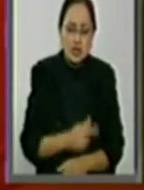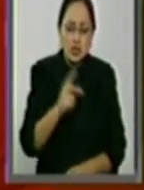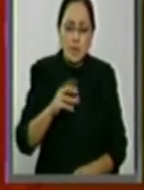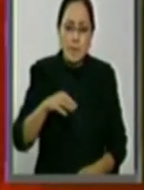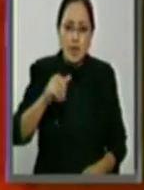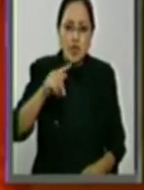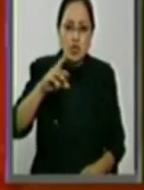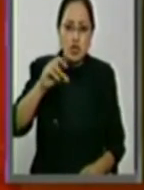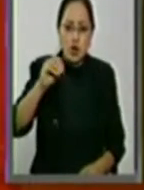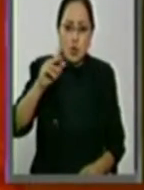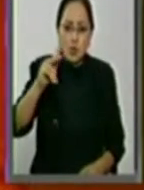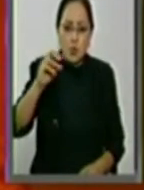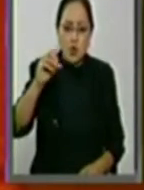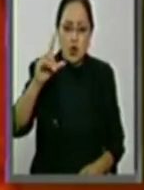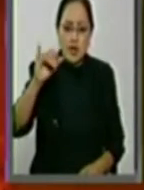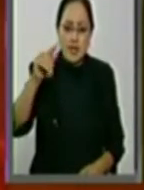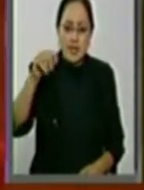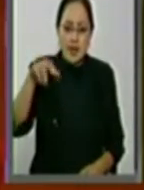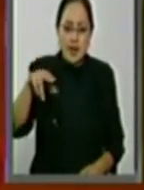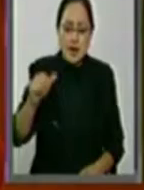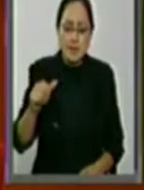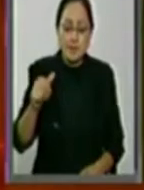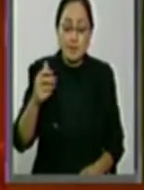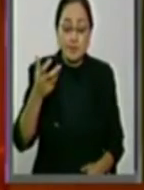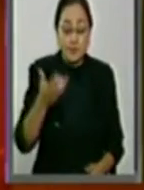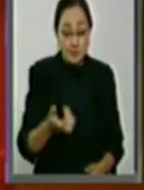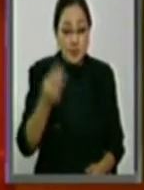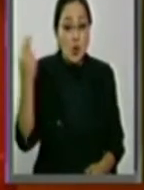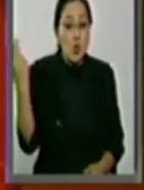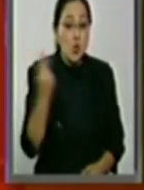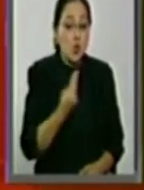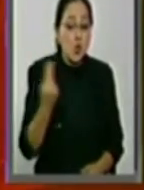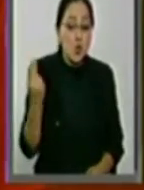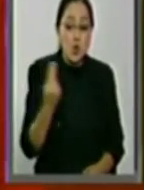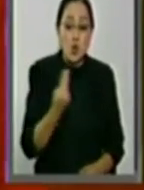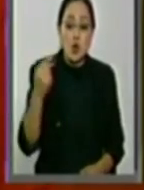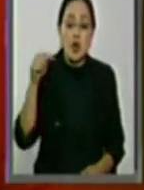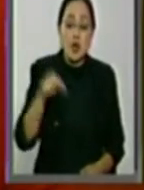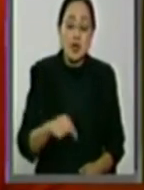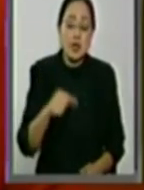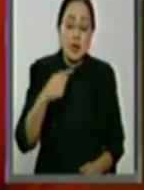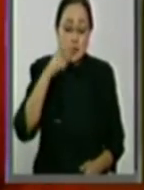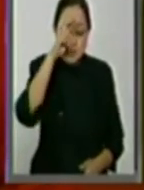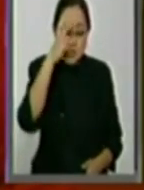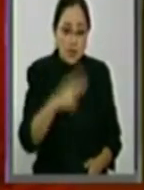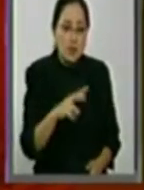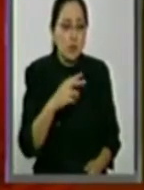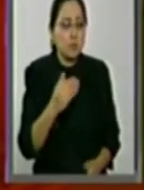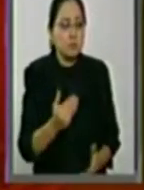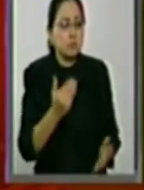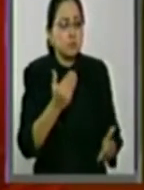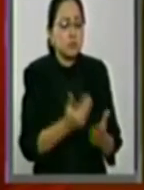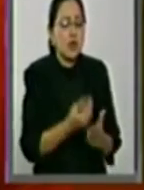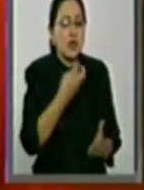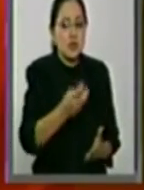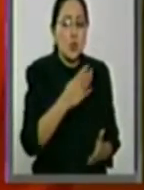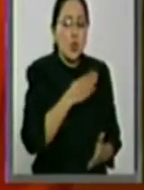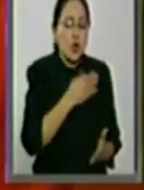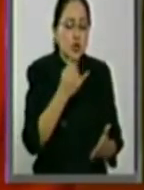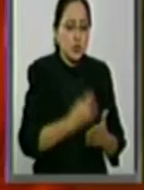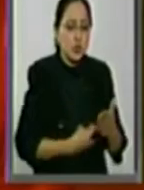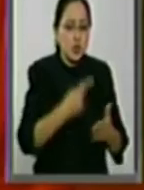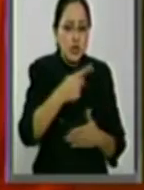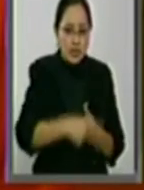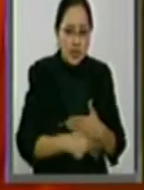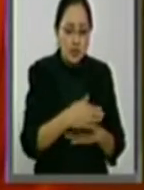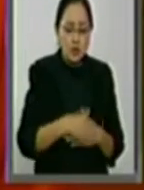ámbitos de gobierno. Es urgente en México apostar a la continuidad de los buenos proyectos,